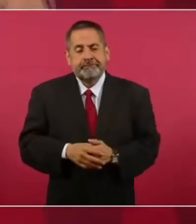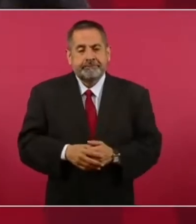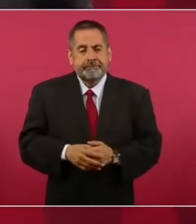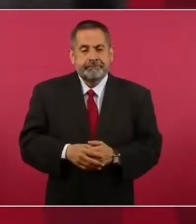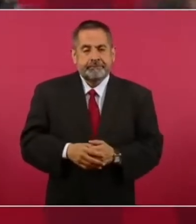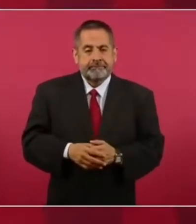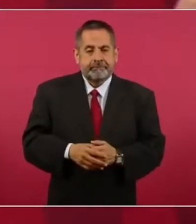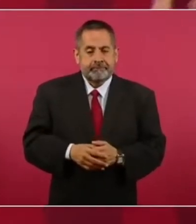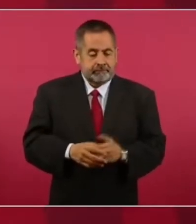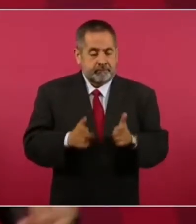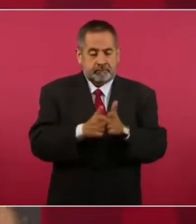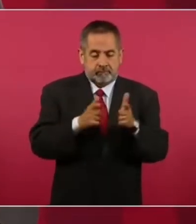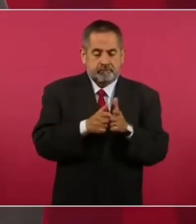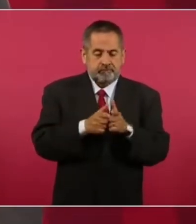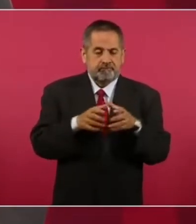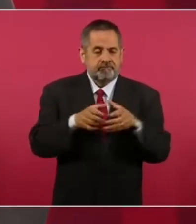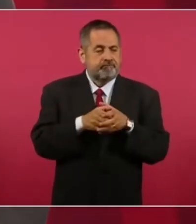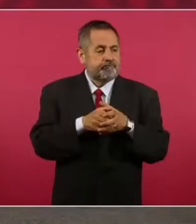un gobierno de la mafia del poder,